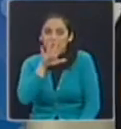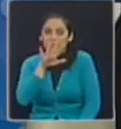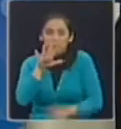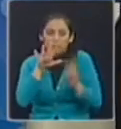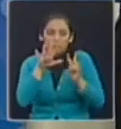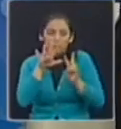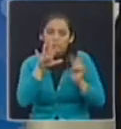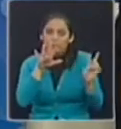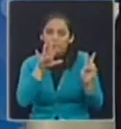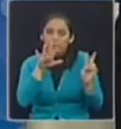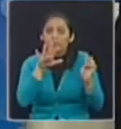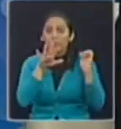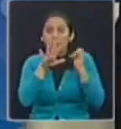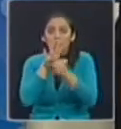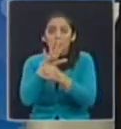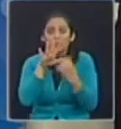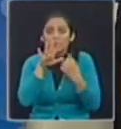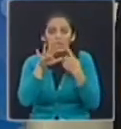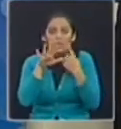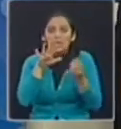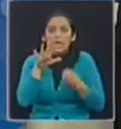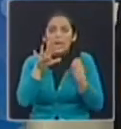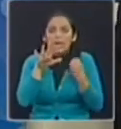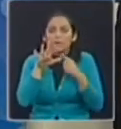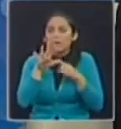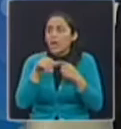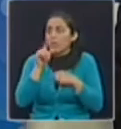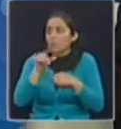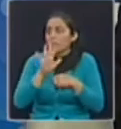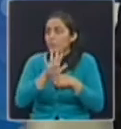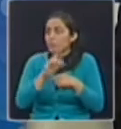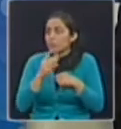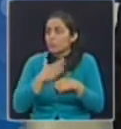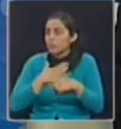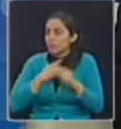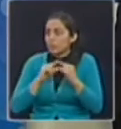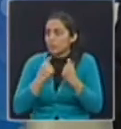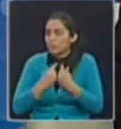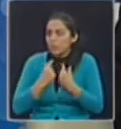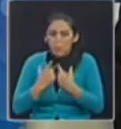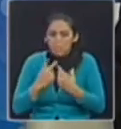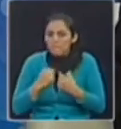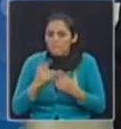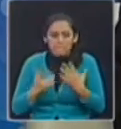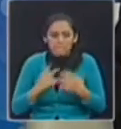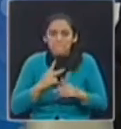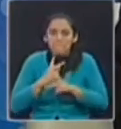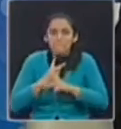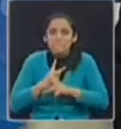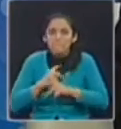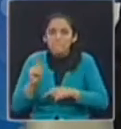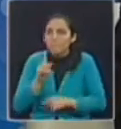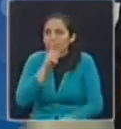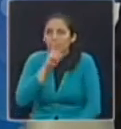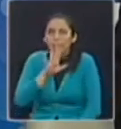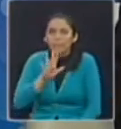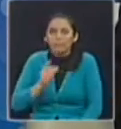lo que intentan es por todos los medios protegerle al vicepresidente de la República de un juicio político que